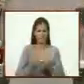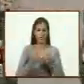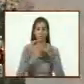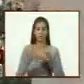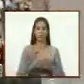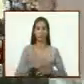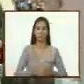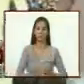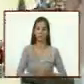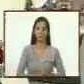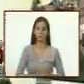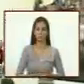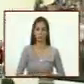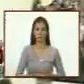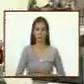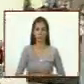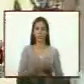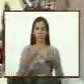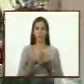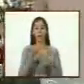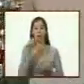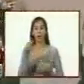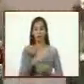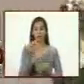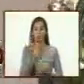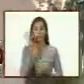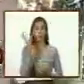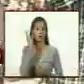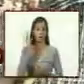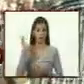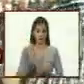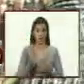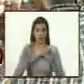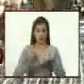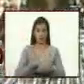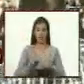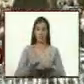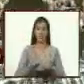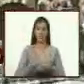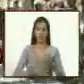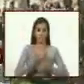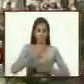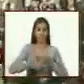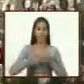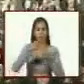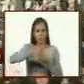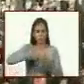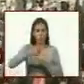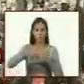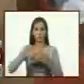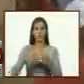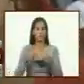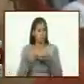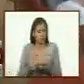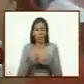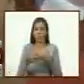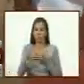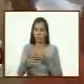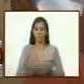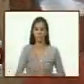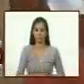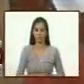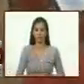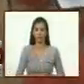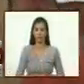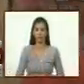con el amor del pueblo revolucionario, que con los jóvenes, las jóvenes que estamos aquí haciendo la lucha revolucionaria, seguiremos adelante, comandante, para